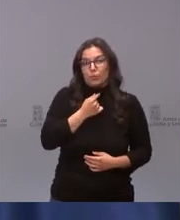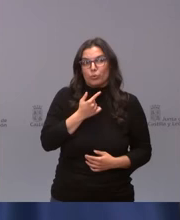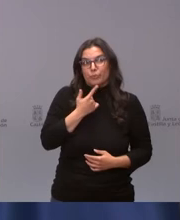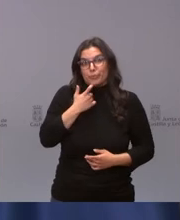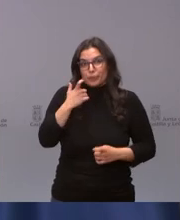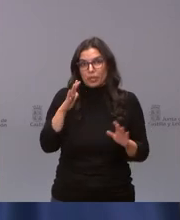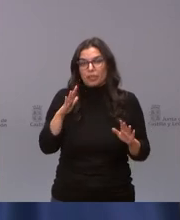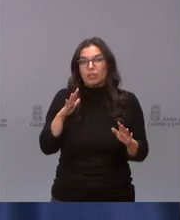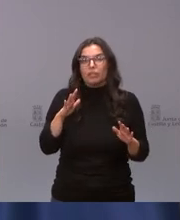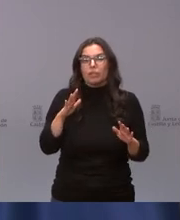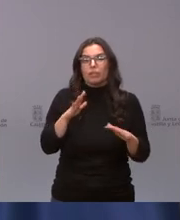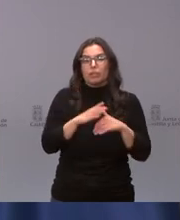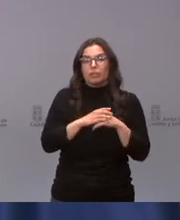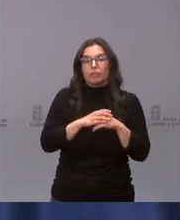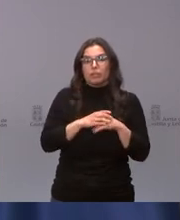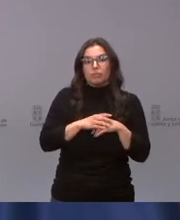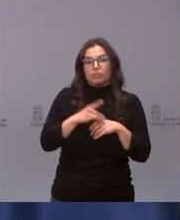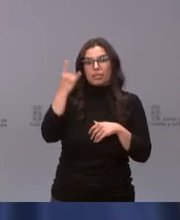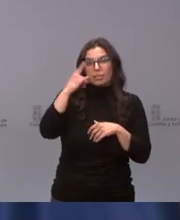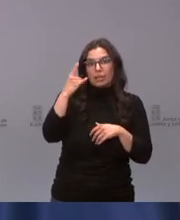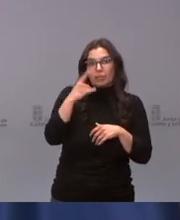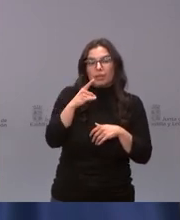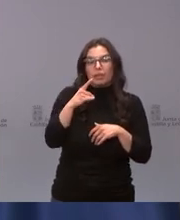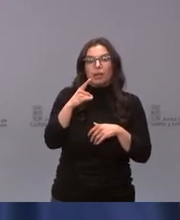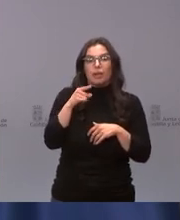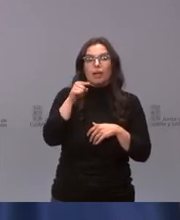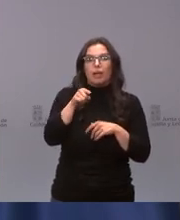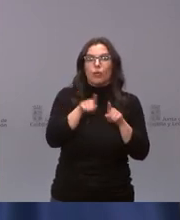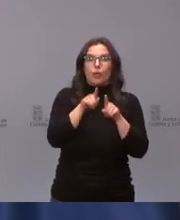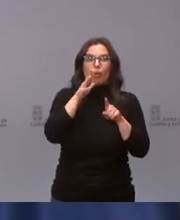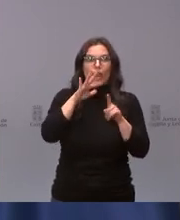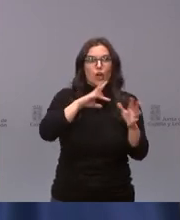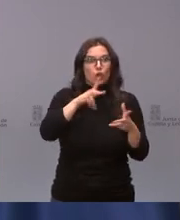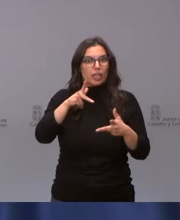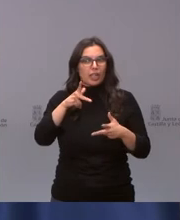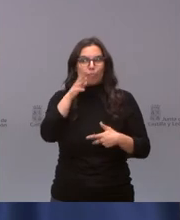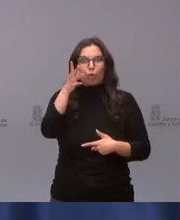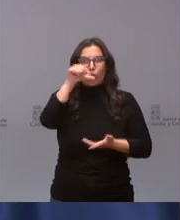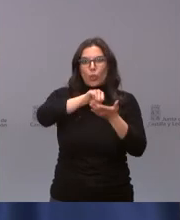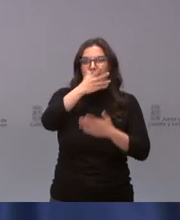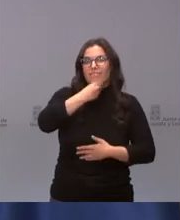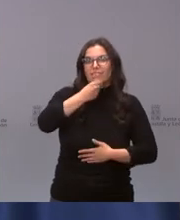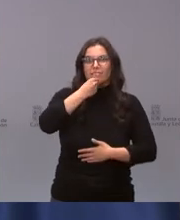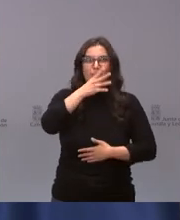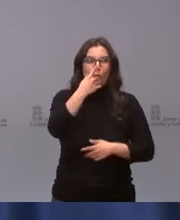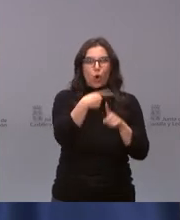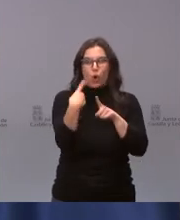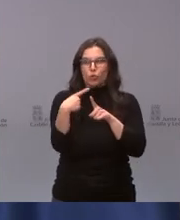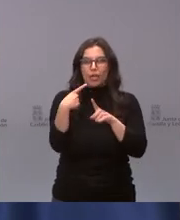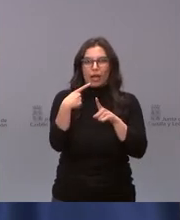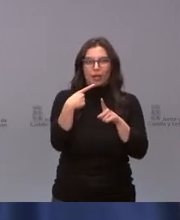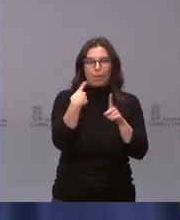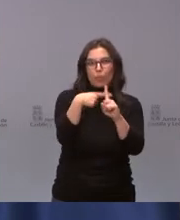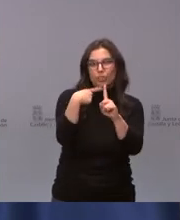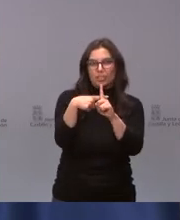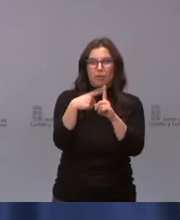Salamanca abriese los telediarios pues por la belleza de la ciudad, por la cantidad de cosas buenas que tiene, y que no